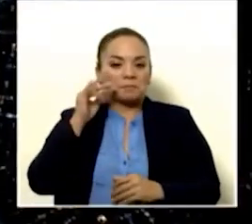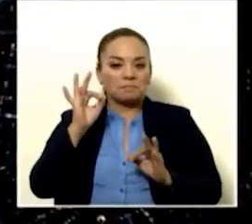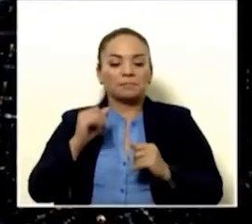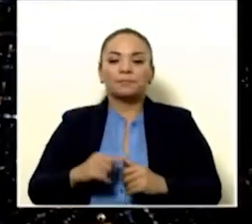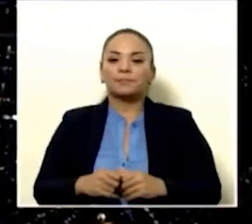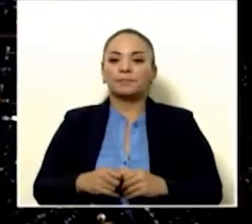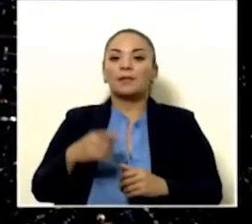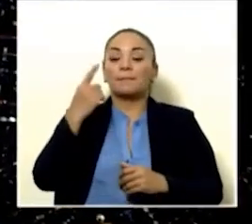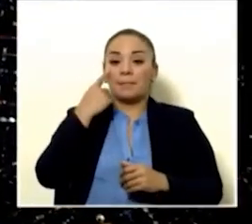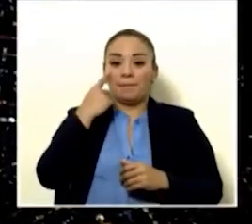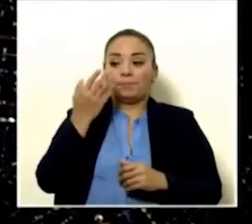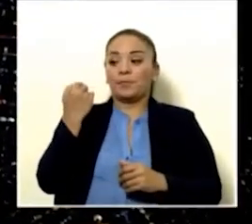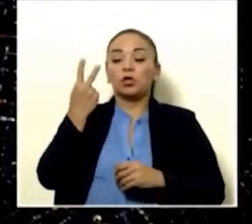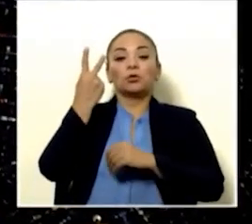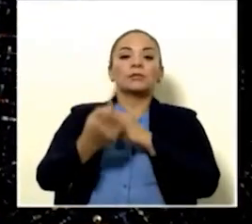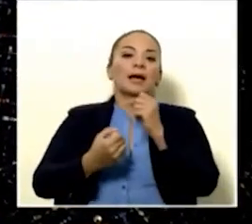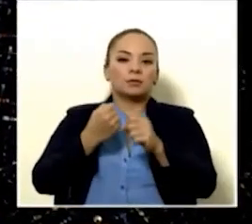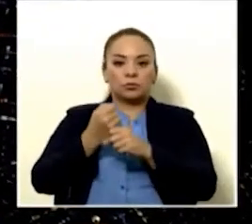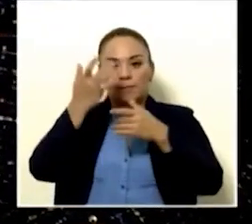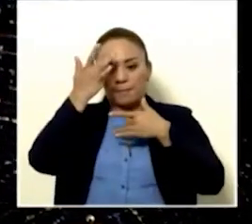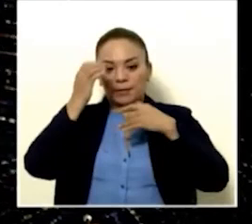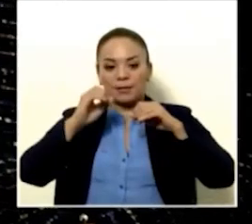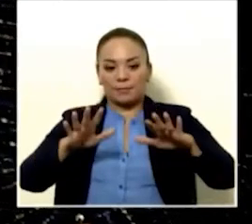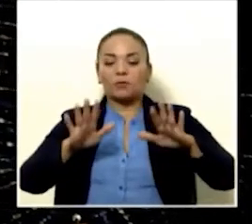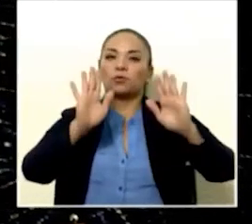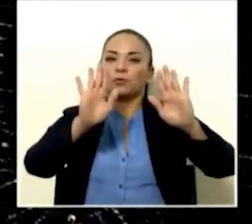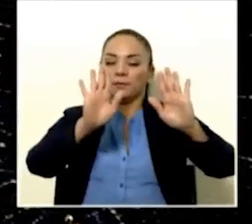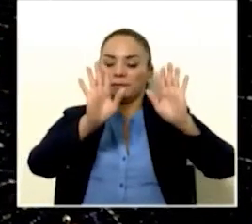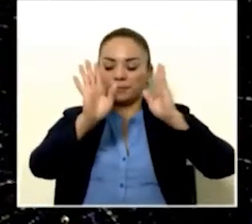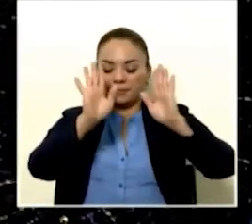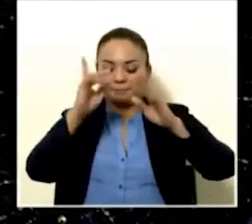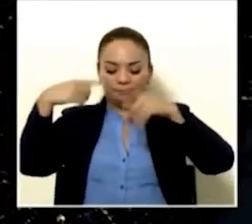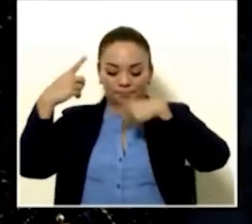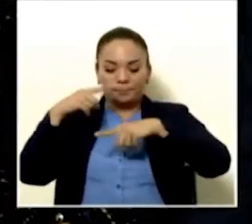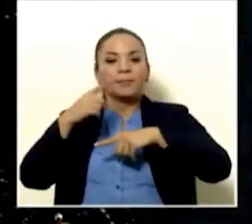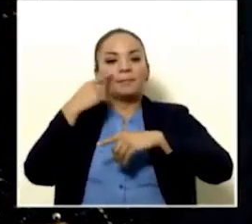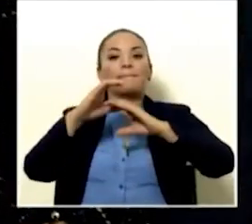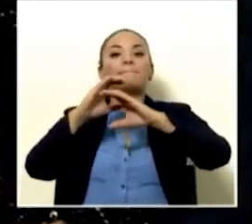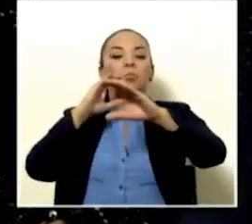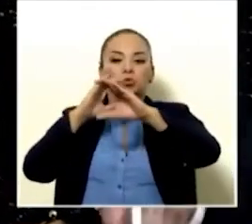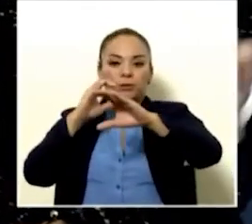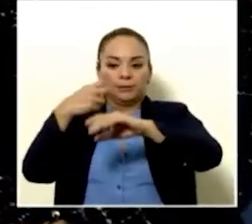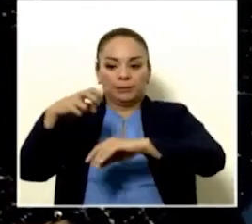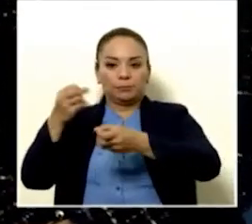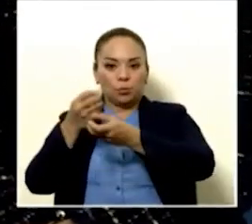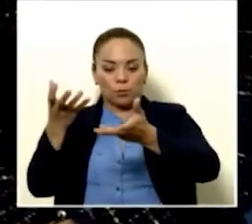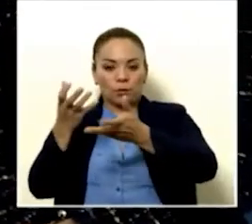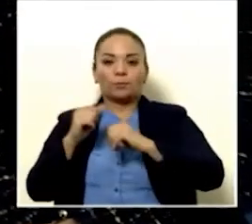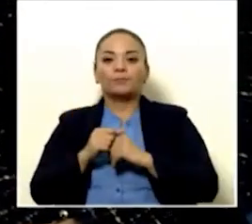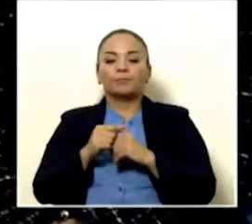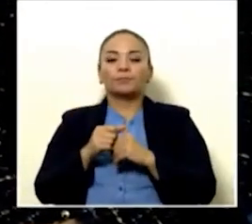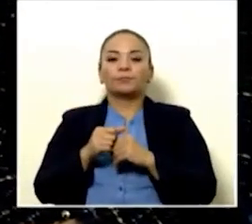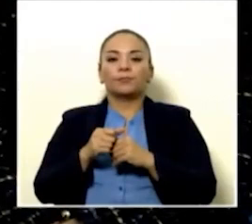Por los 2 años de la pandemia, bueno, empecemos diferente. Los autobuses de transporte público, ruta regular, tienen una